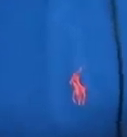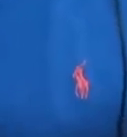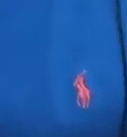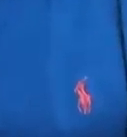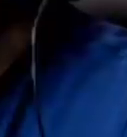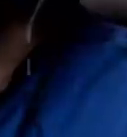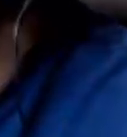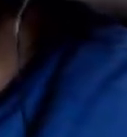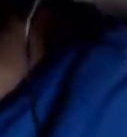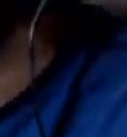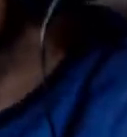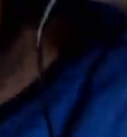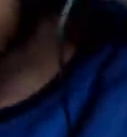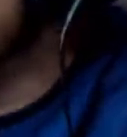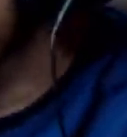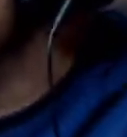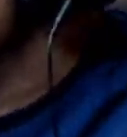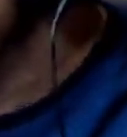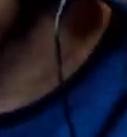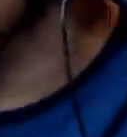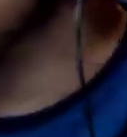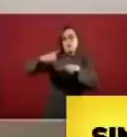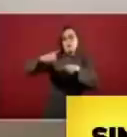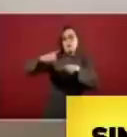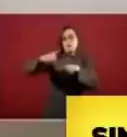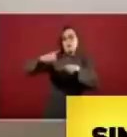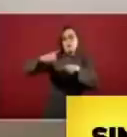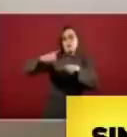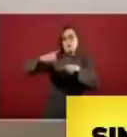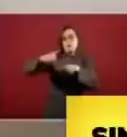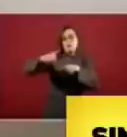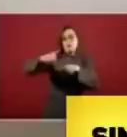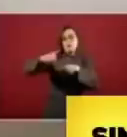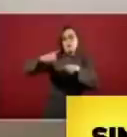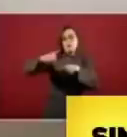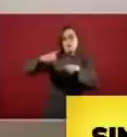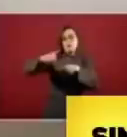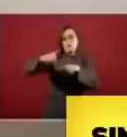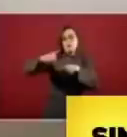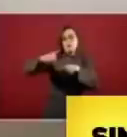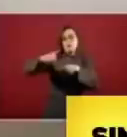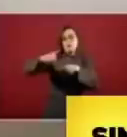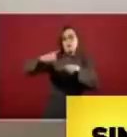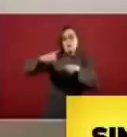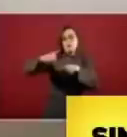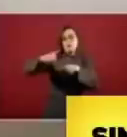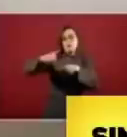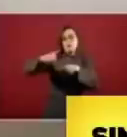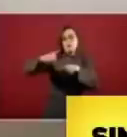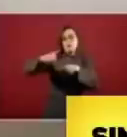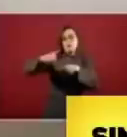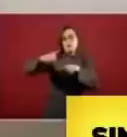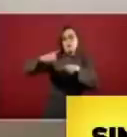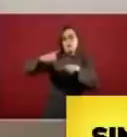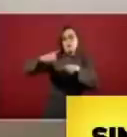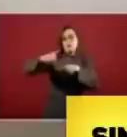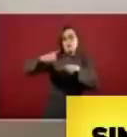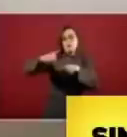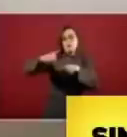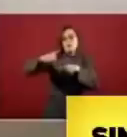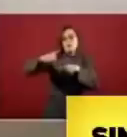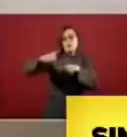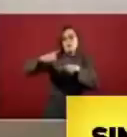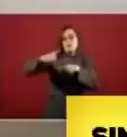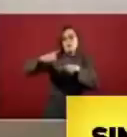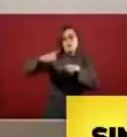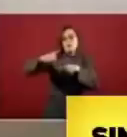panuchos que están mal hechos que debería echarle un poquito más de masa y menos este aceite por dios por